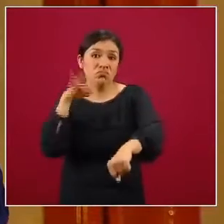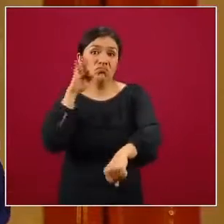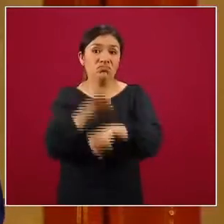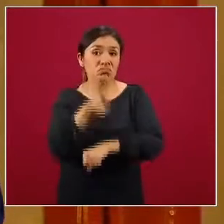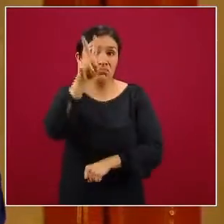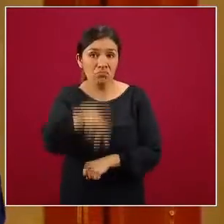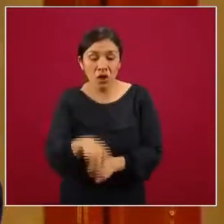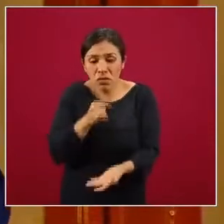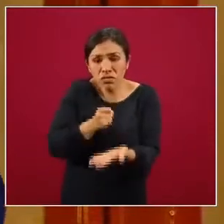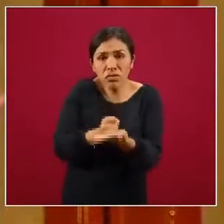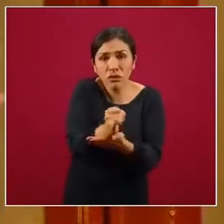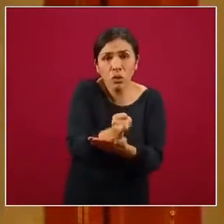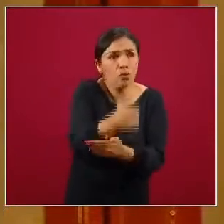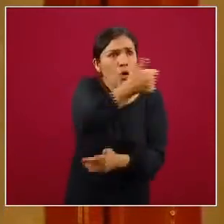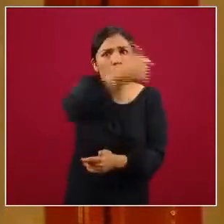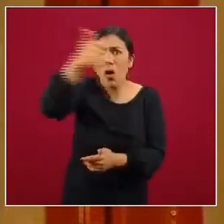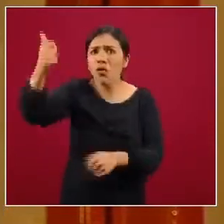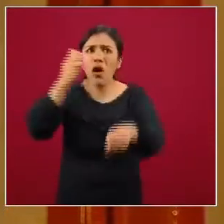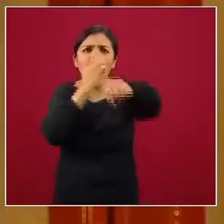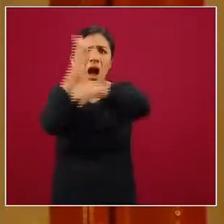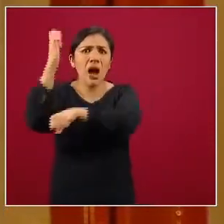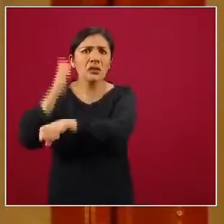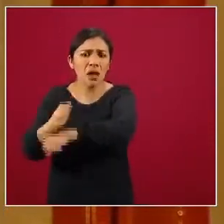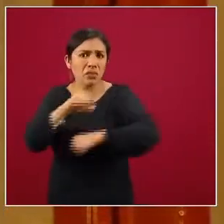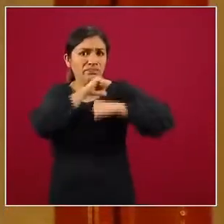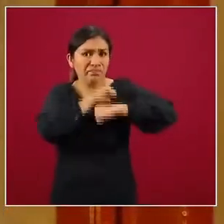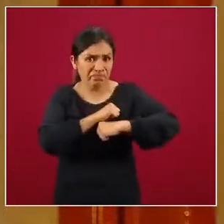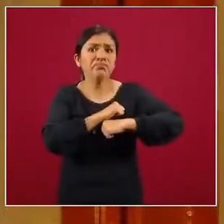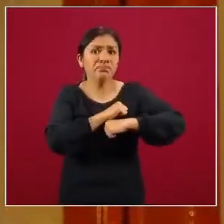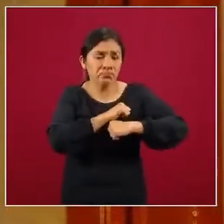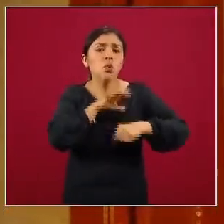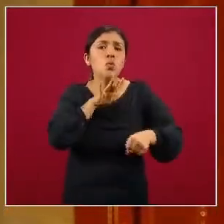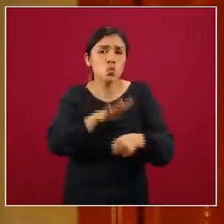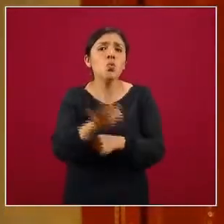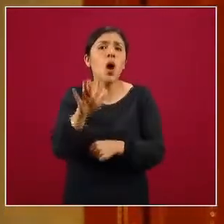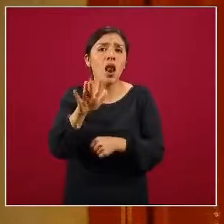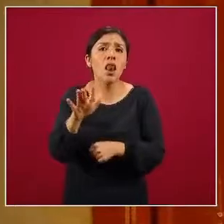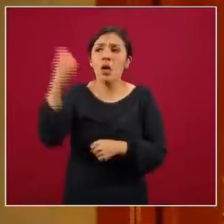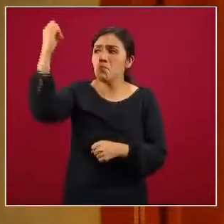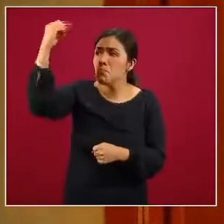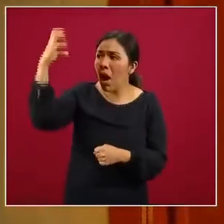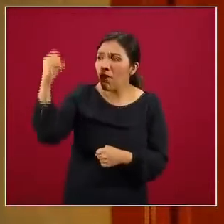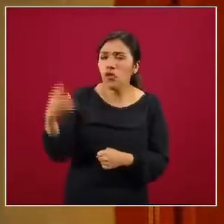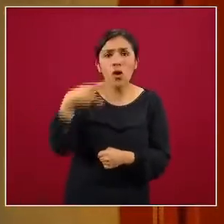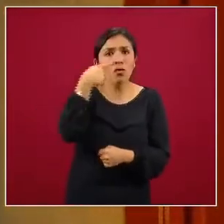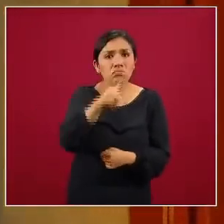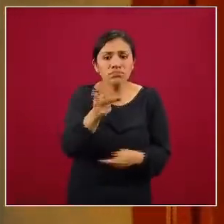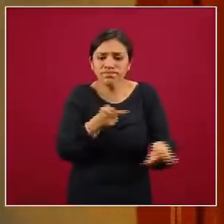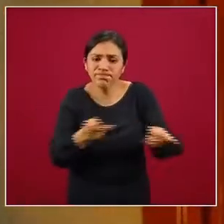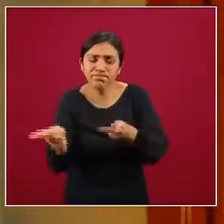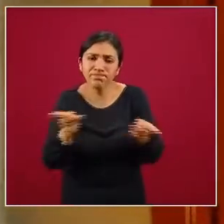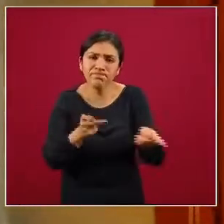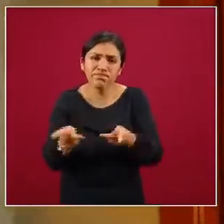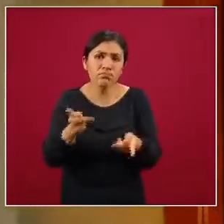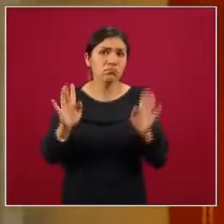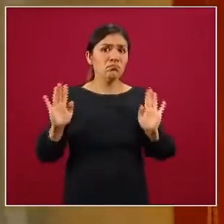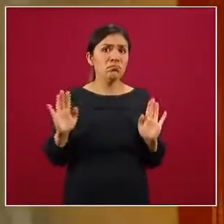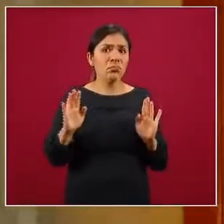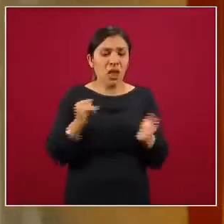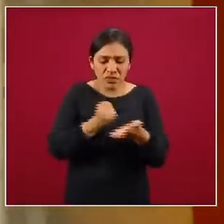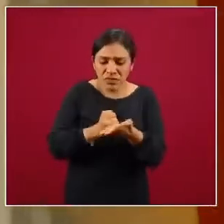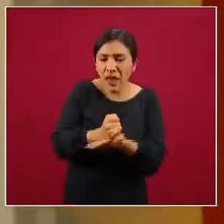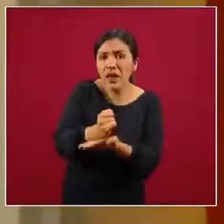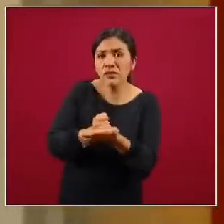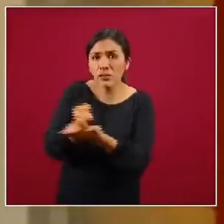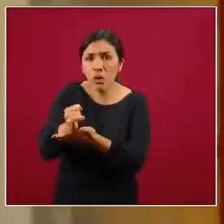respaldamos las decisiones de todas las entidades federativas de acuerdo a las adaptaciones que hacen del semáforo general a los